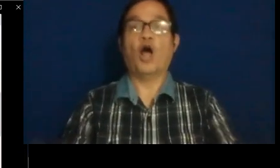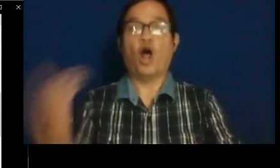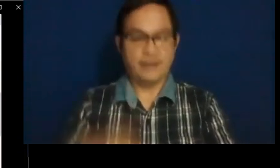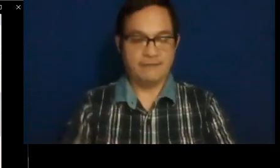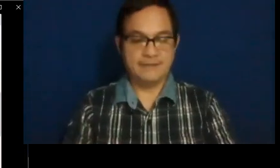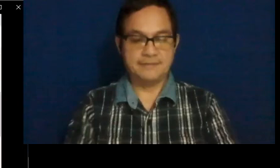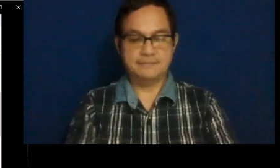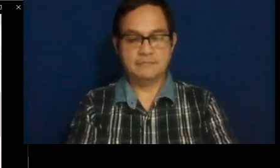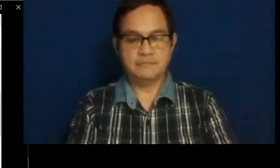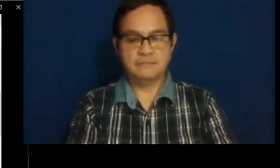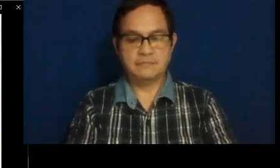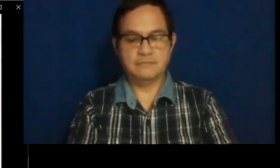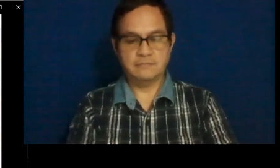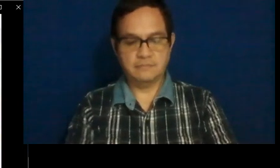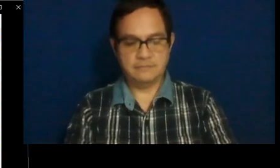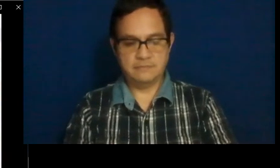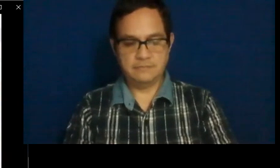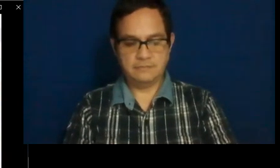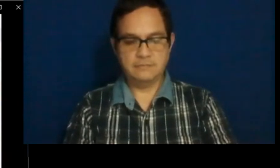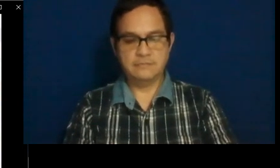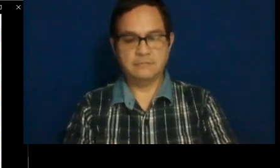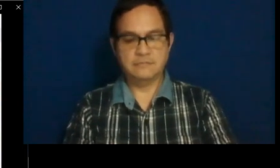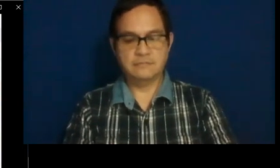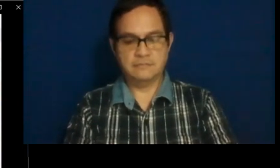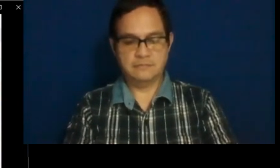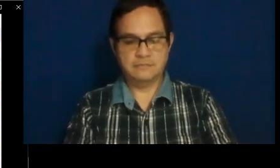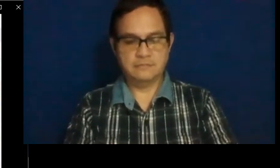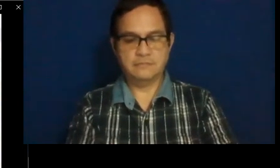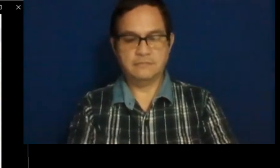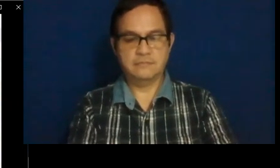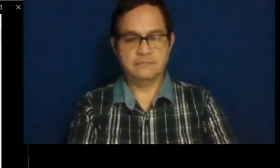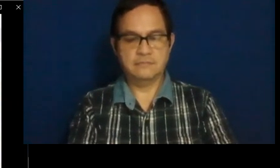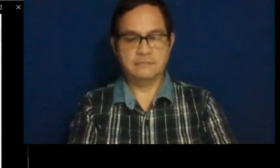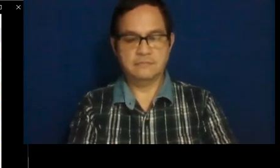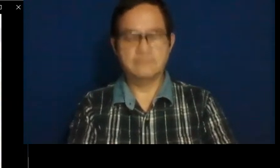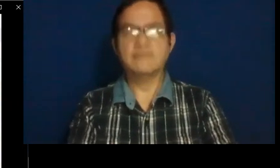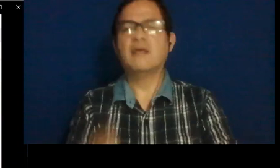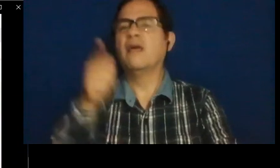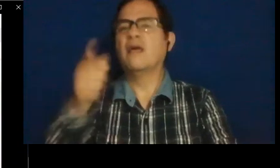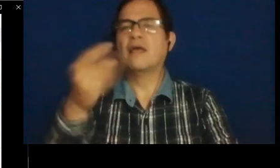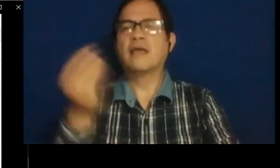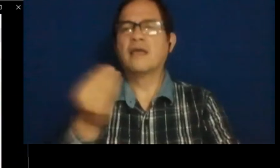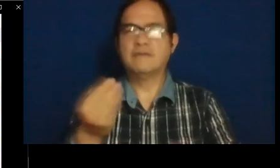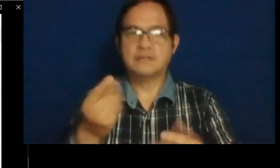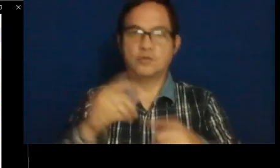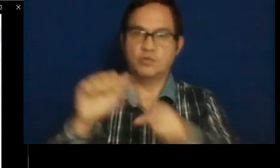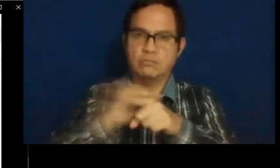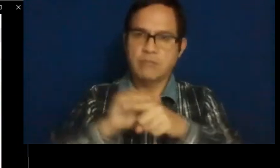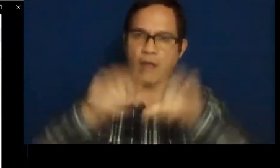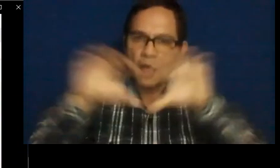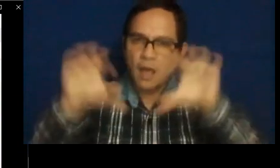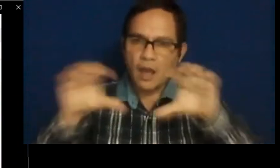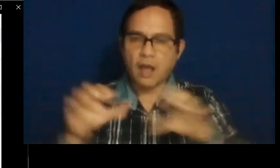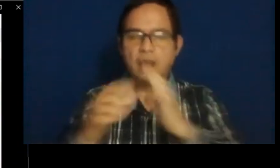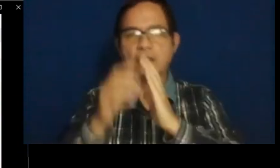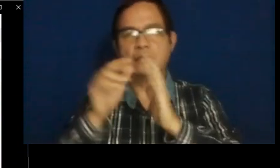simulador. Ahora, volvemos aquí al documento para ver ahora sí qué es lo que tenemos que hacer. Entonces, en las actividades teóricas y prácticas nos vamos a dar